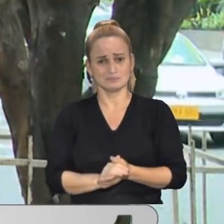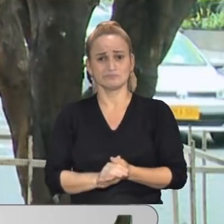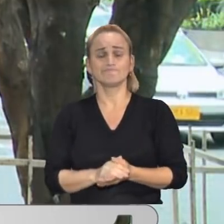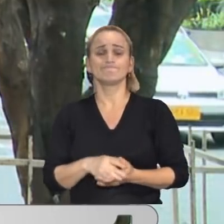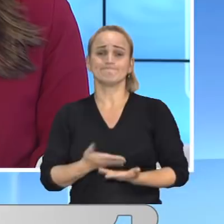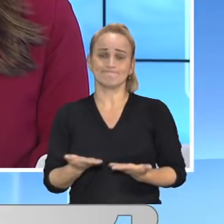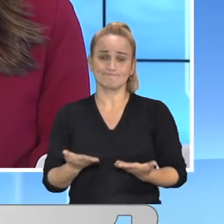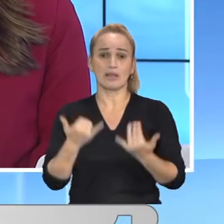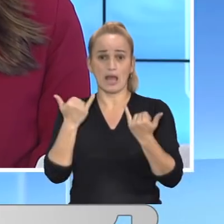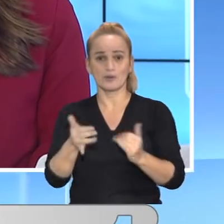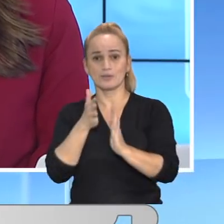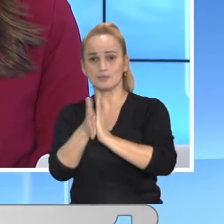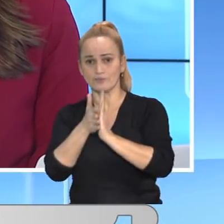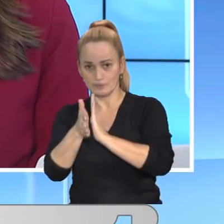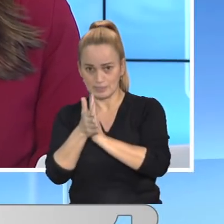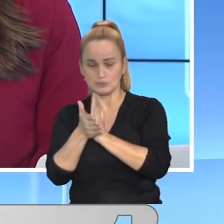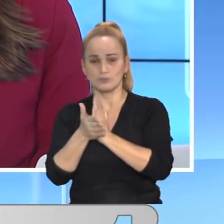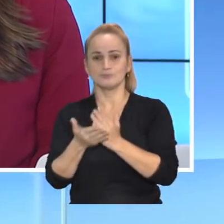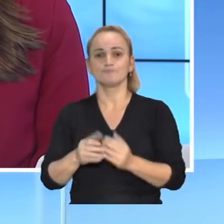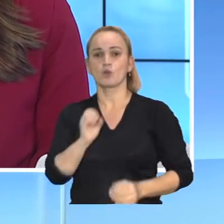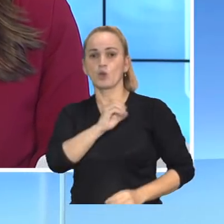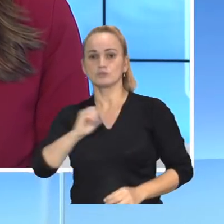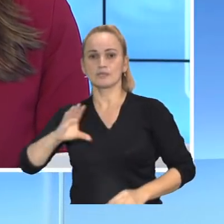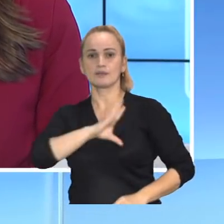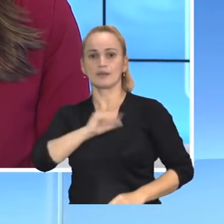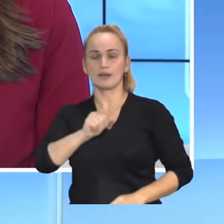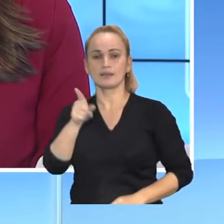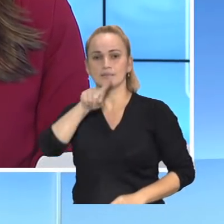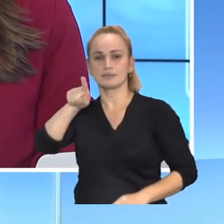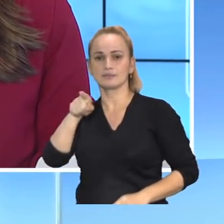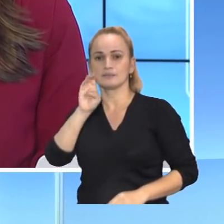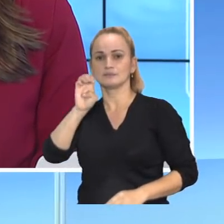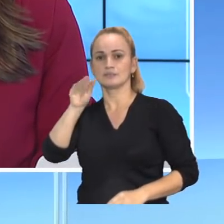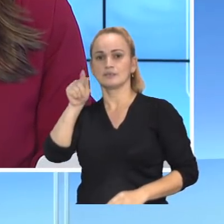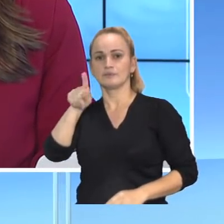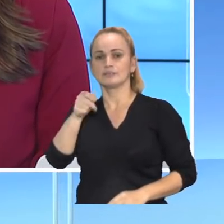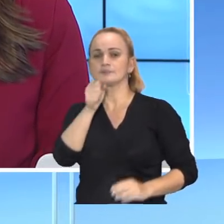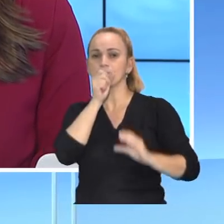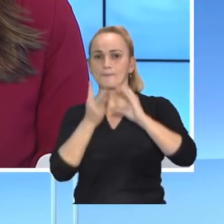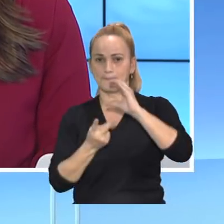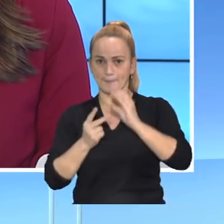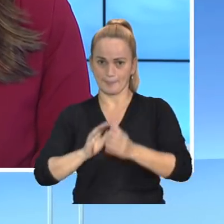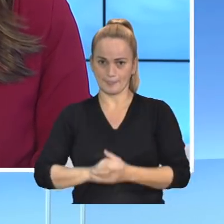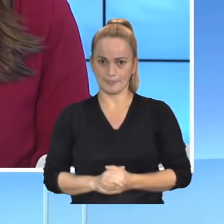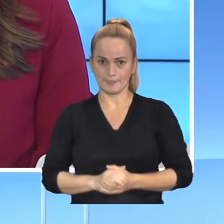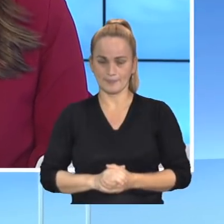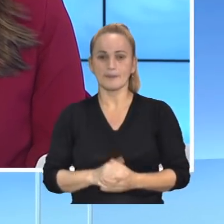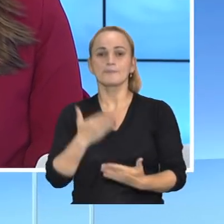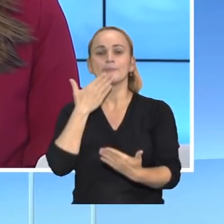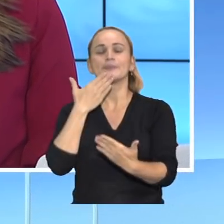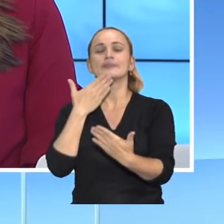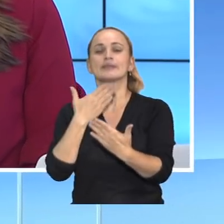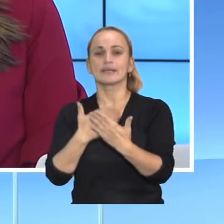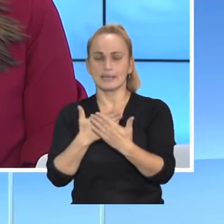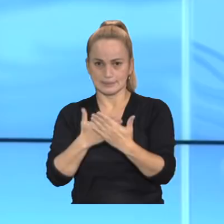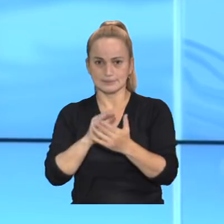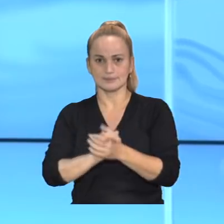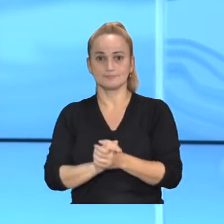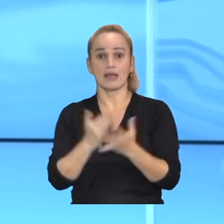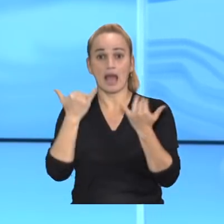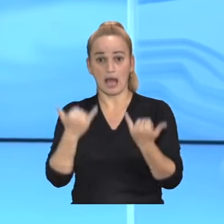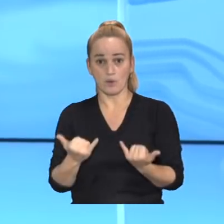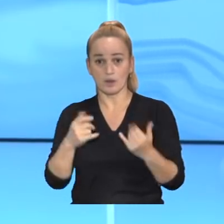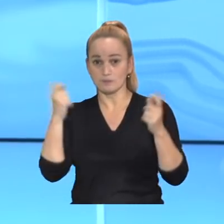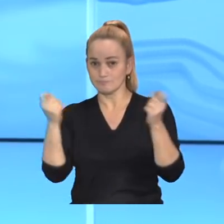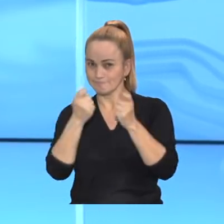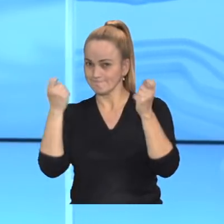soldado regular. Es por ahora la información desde el occidente de Cali, Sebastián Bedoya, Noticentro 1CMI. Sebastián, muchas gracias. Hacemos